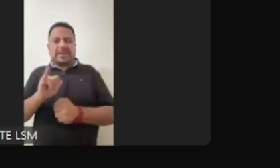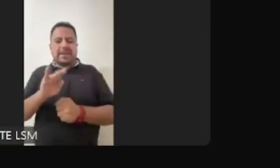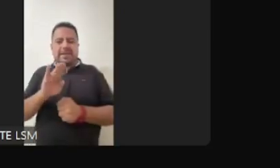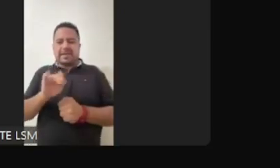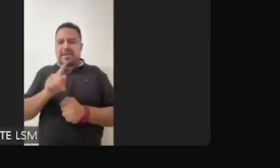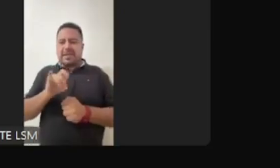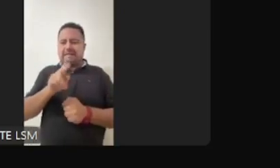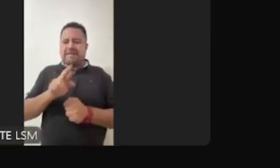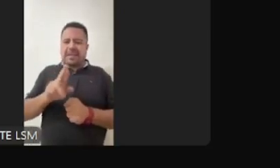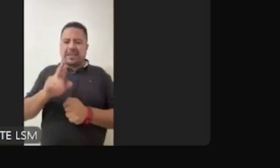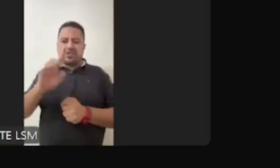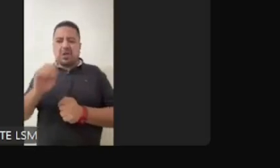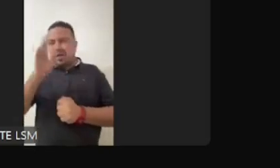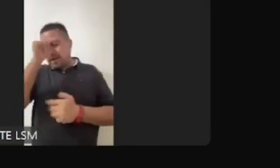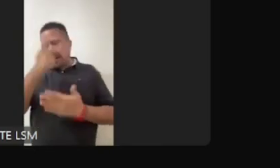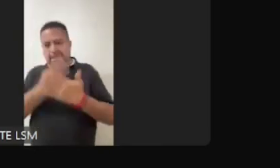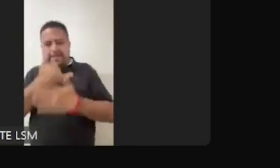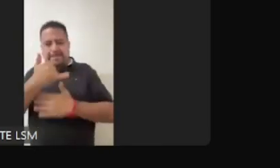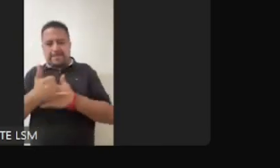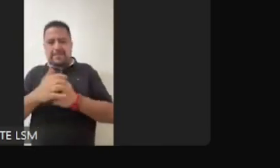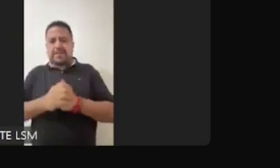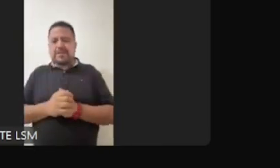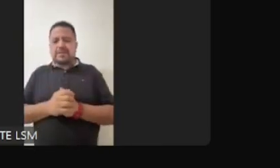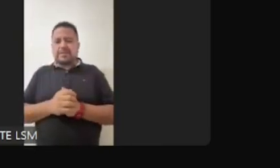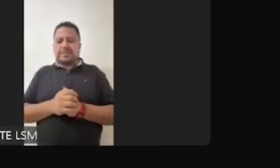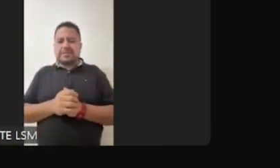magistrada aor deyos